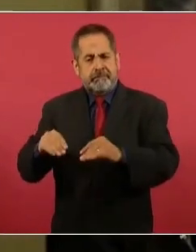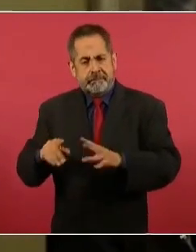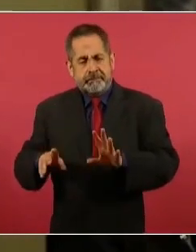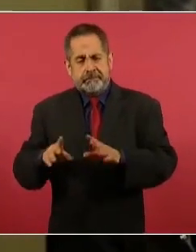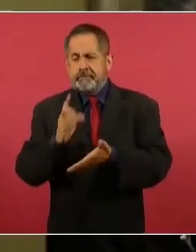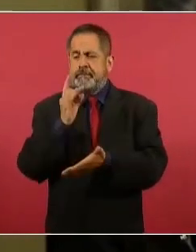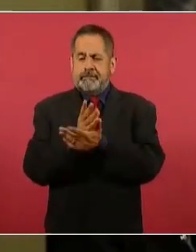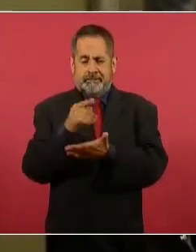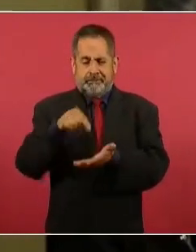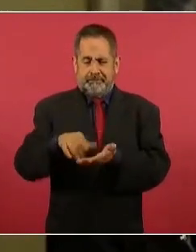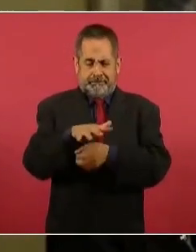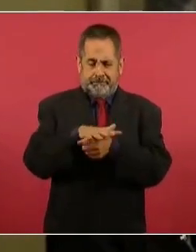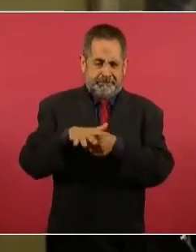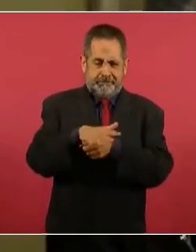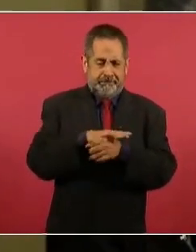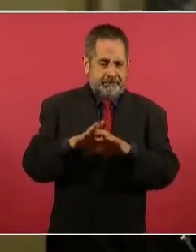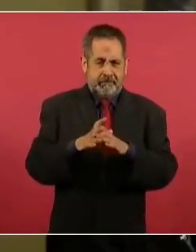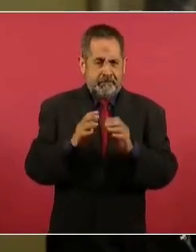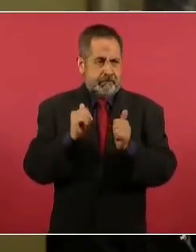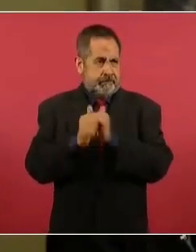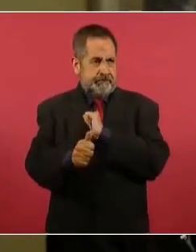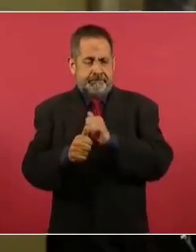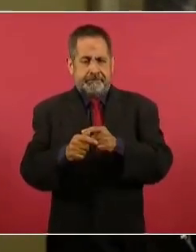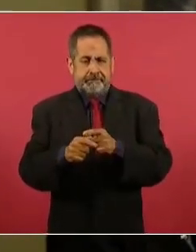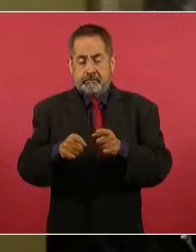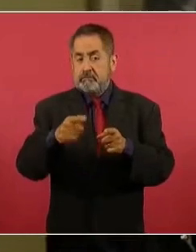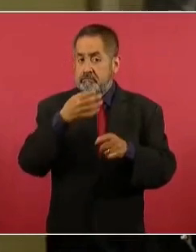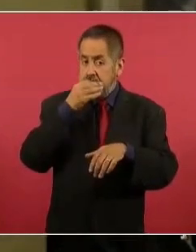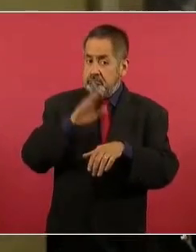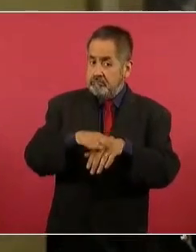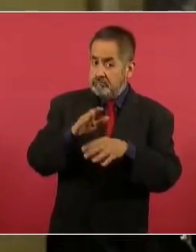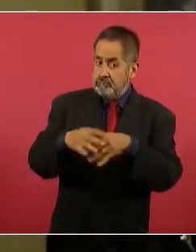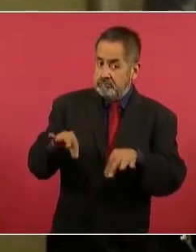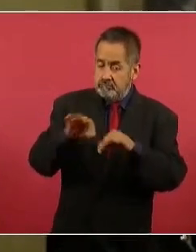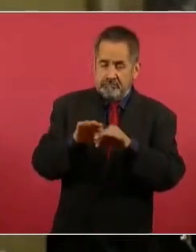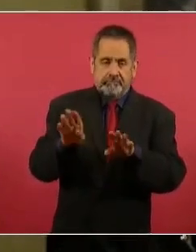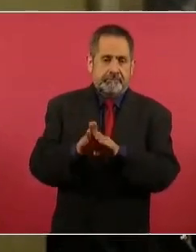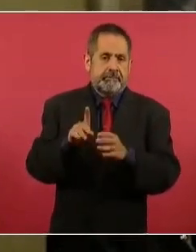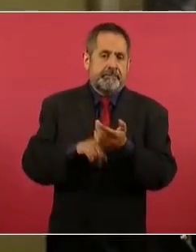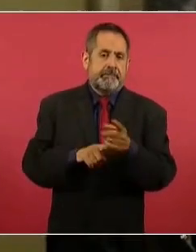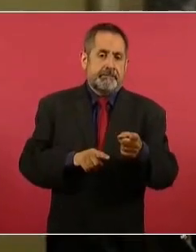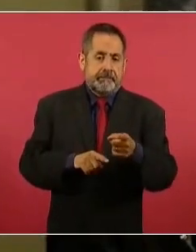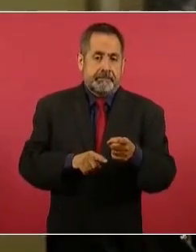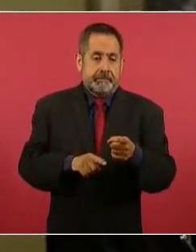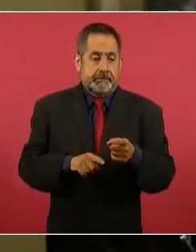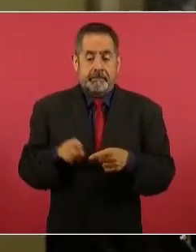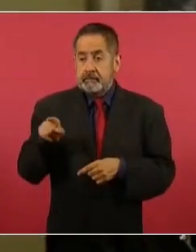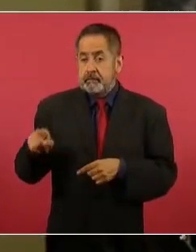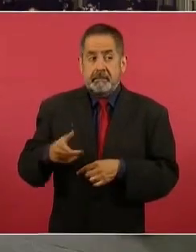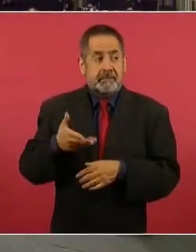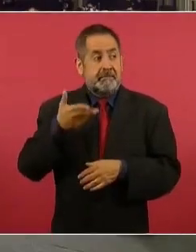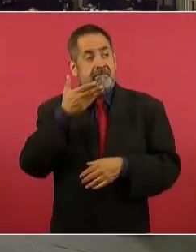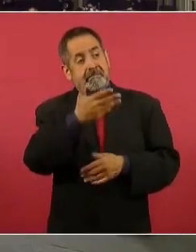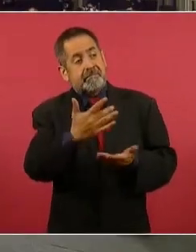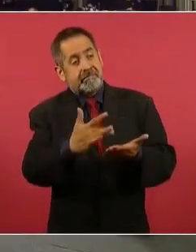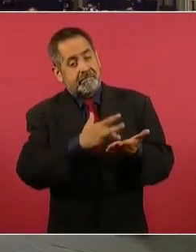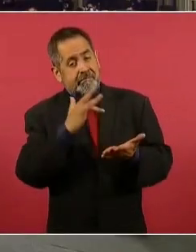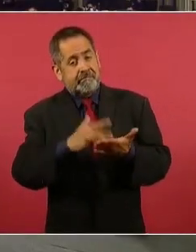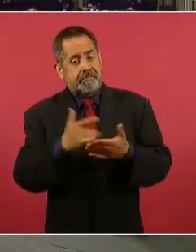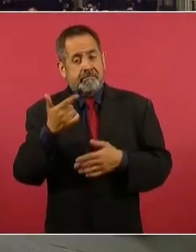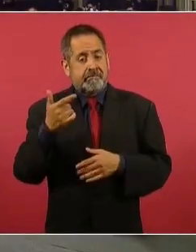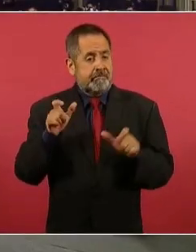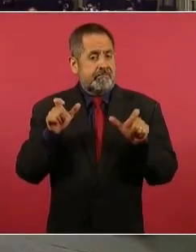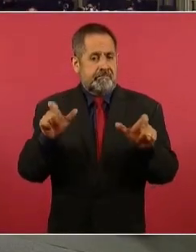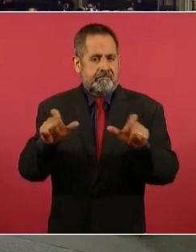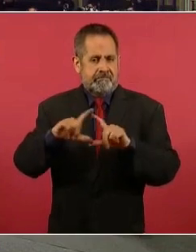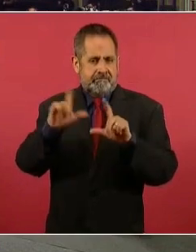solamente en esta carretera, que un dato muy importante es que pidieron apoyo a la Guardia Nacional? Cuando llegó la